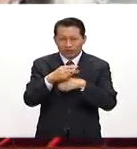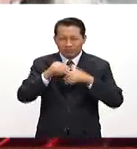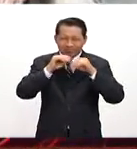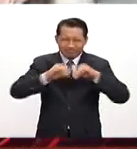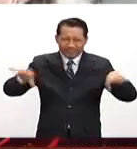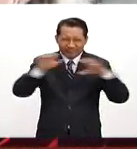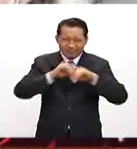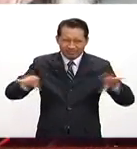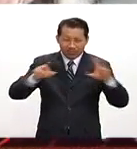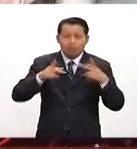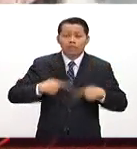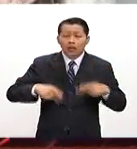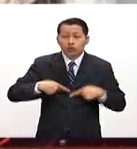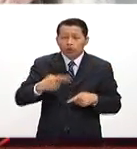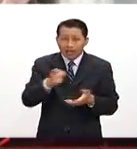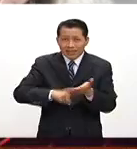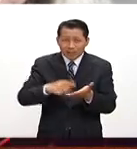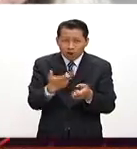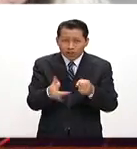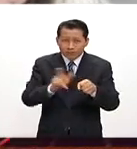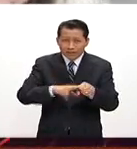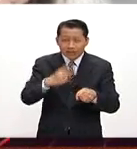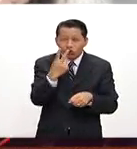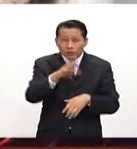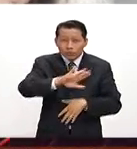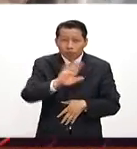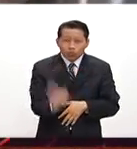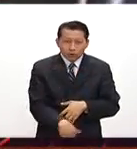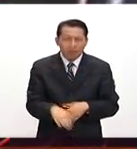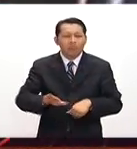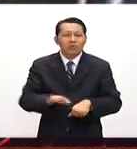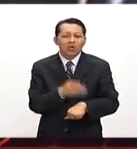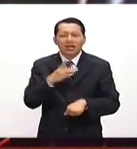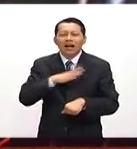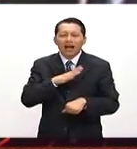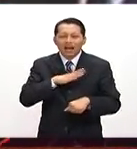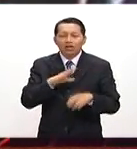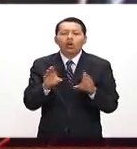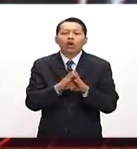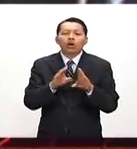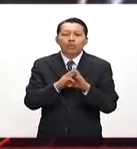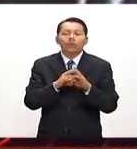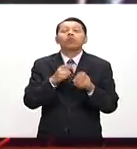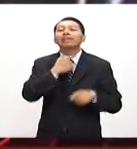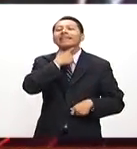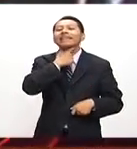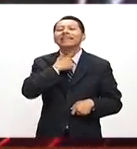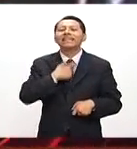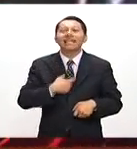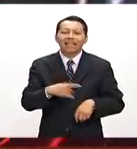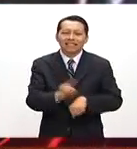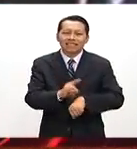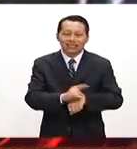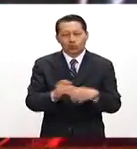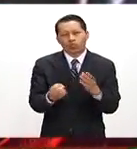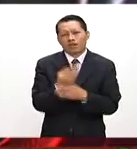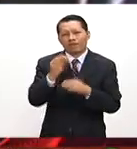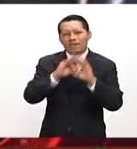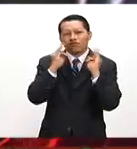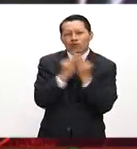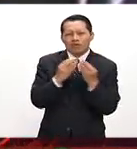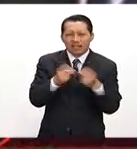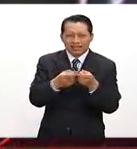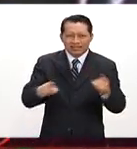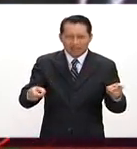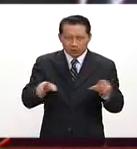muerte de dos pacientes del Hospital Universitario Karolinska que recibieron trasplantes de tráqueas sintéticas con una nueva técnica desarrollada por el